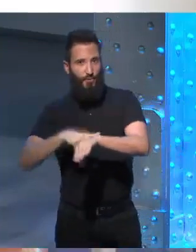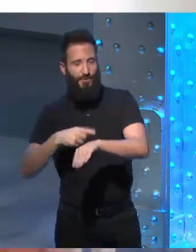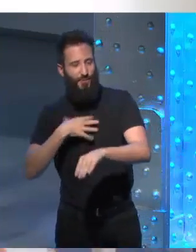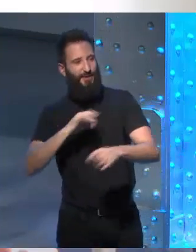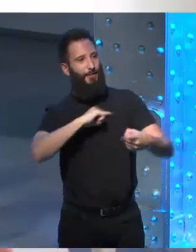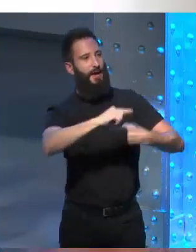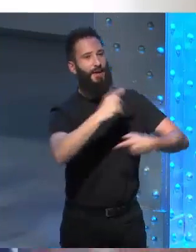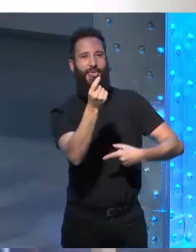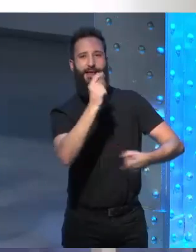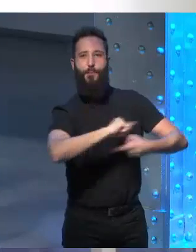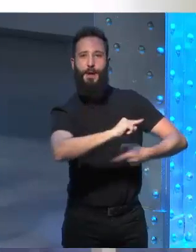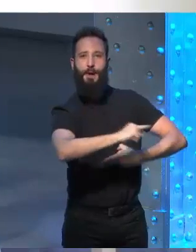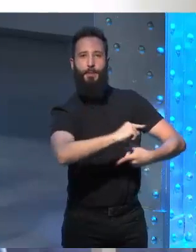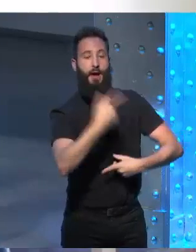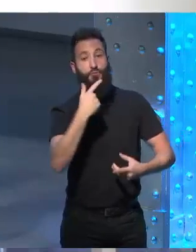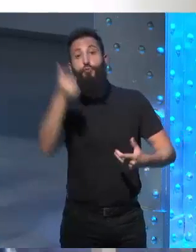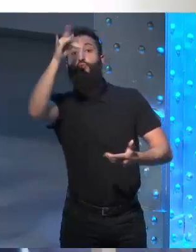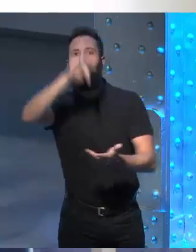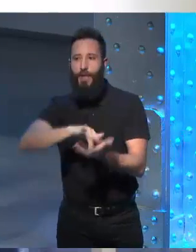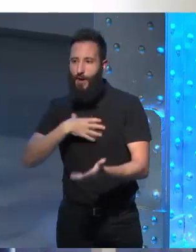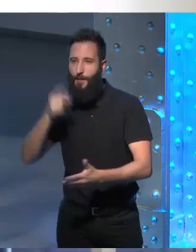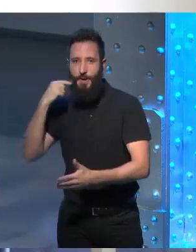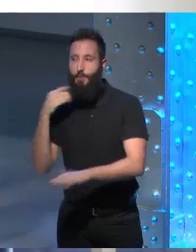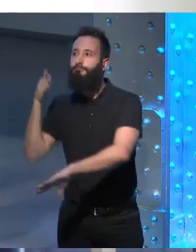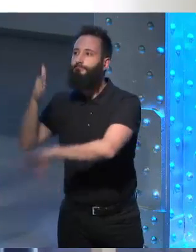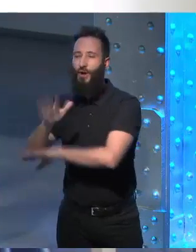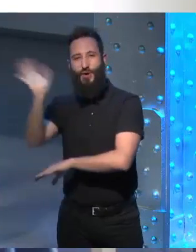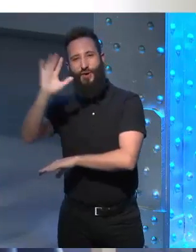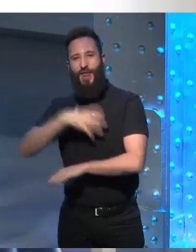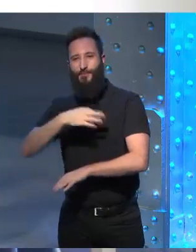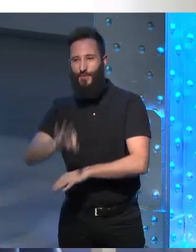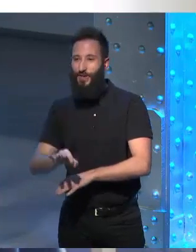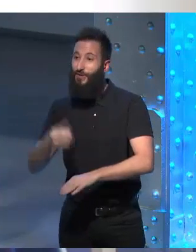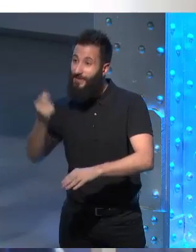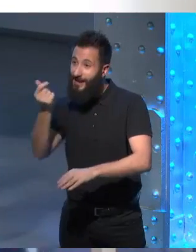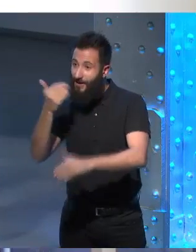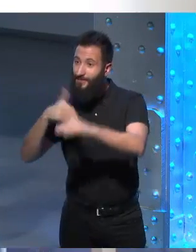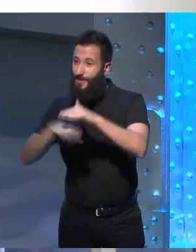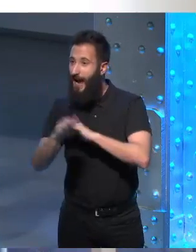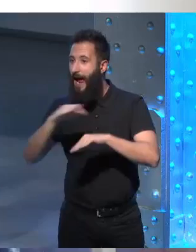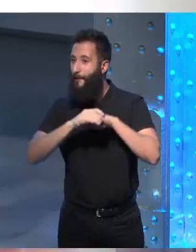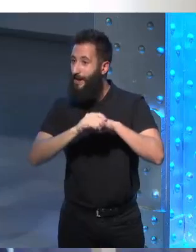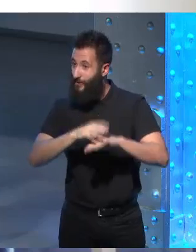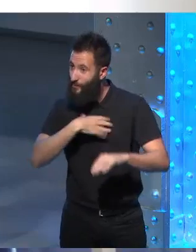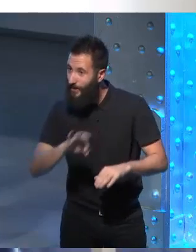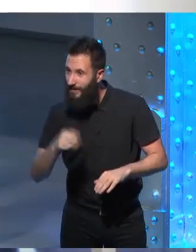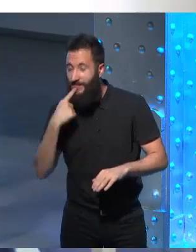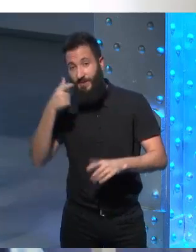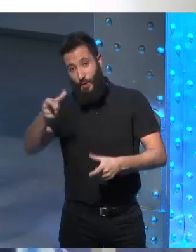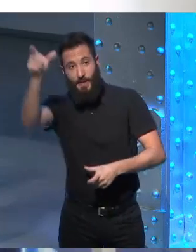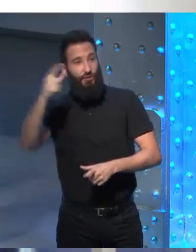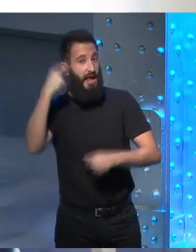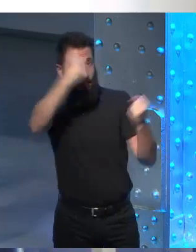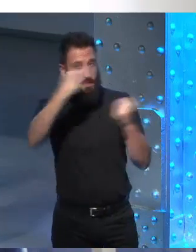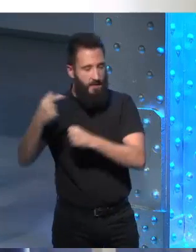rato. Entonces, un día irás a tu banco y dirás, hola, vengo a hacer un ingreso a una cuenta de un amigo. Y entonces la de la entidad o el de la entidad te